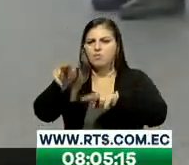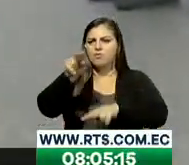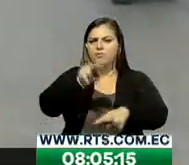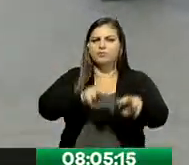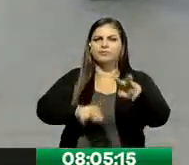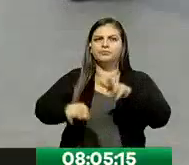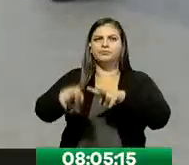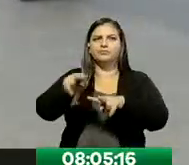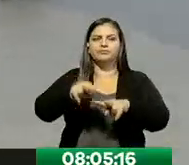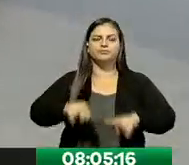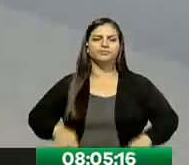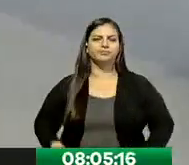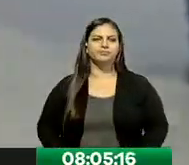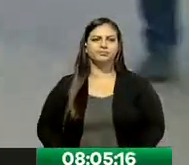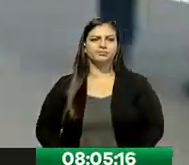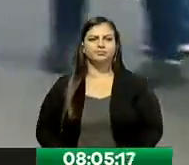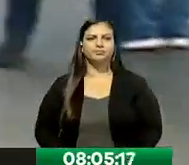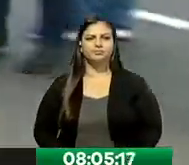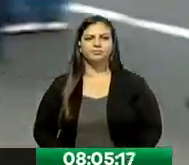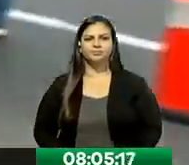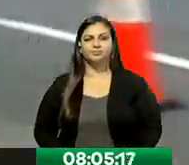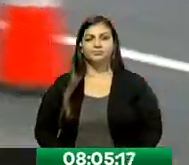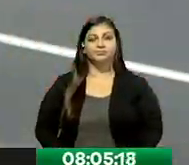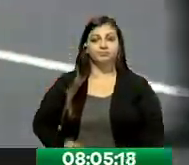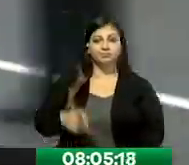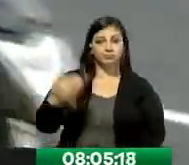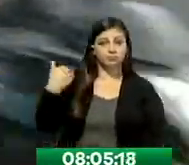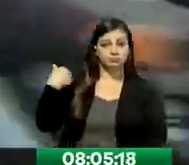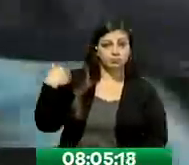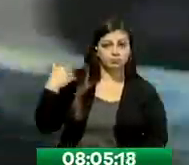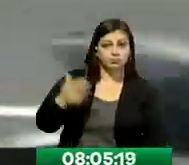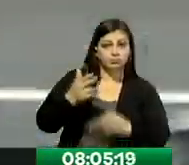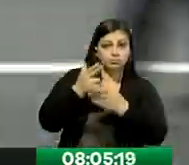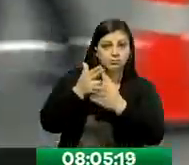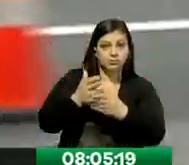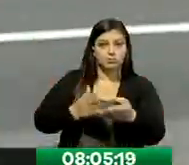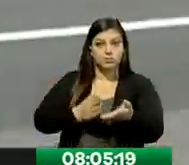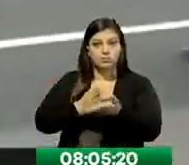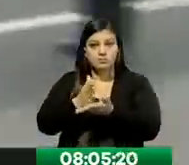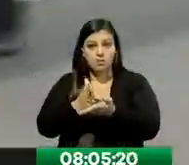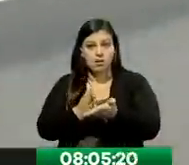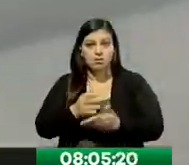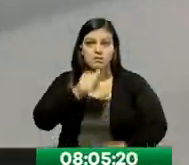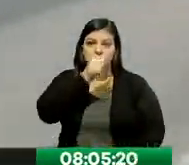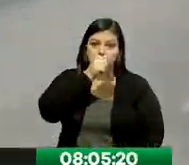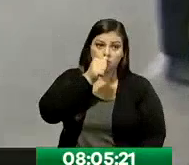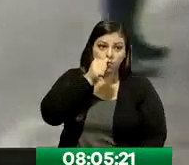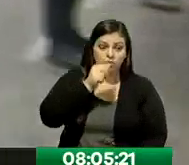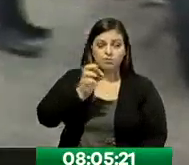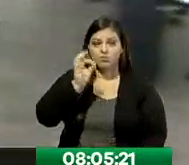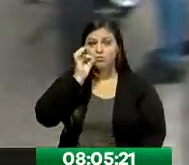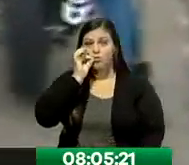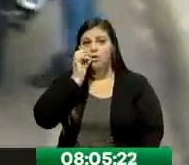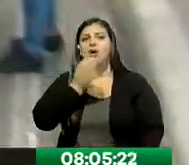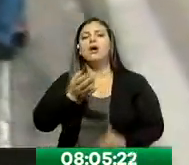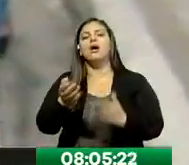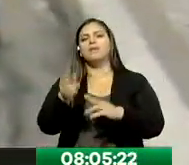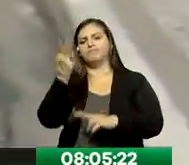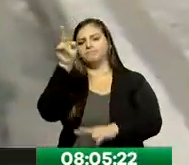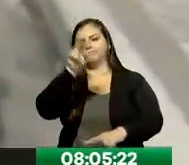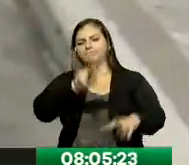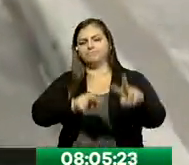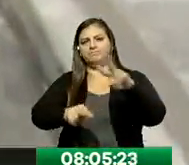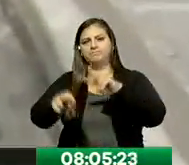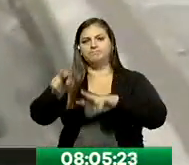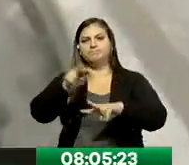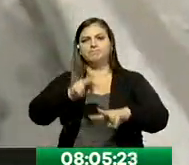pueda ser portador de algún tipo de armamento, algún tipo de situaciones que puedan generar peligro para la